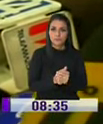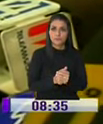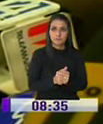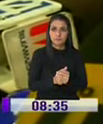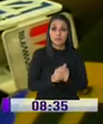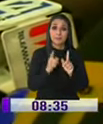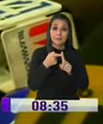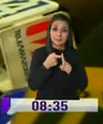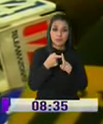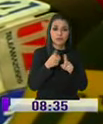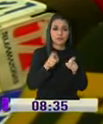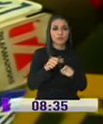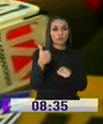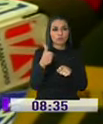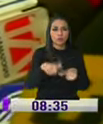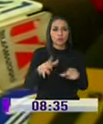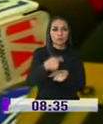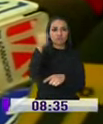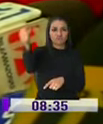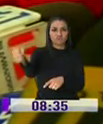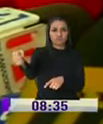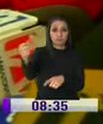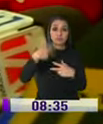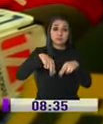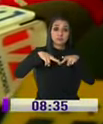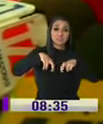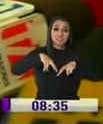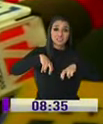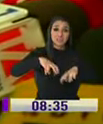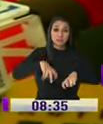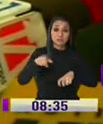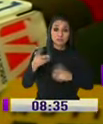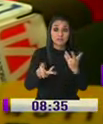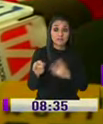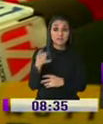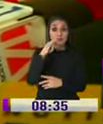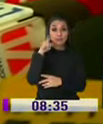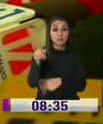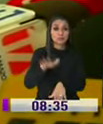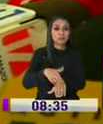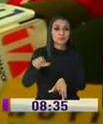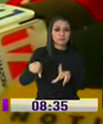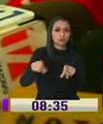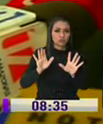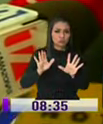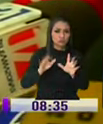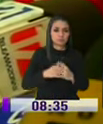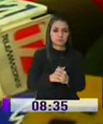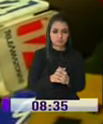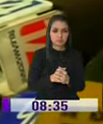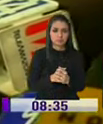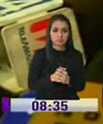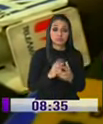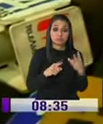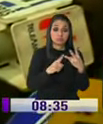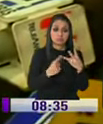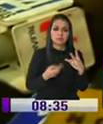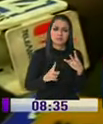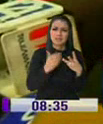aislárselo para luego dentro de la fase de investigación establecer si el menor es o no es responsable penal y posteriormente establecer algún